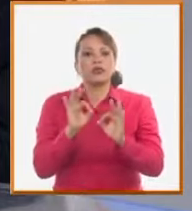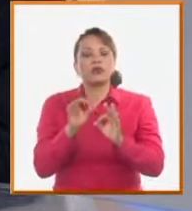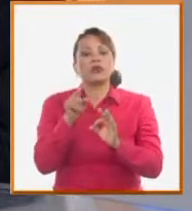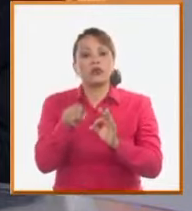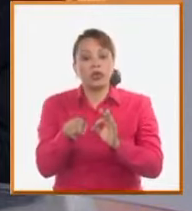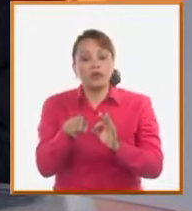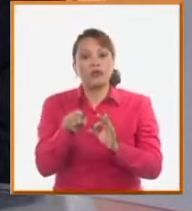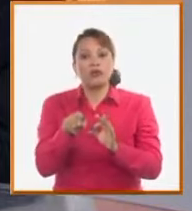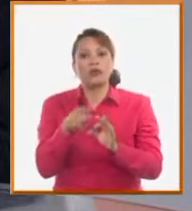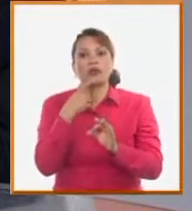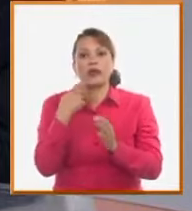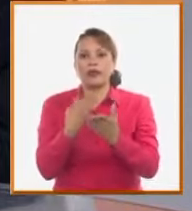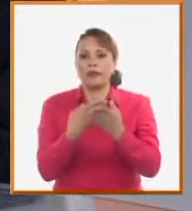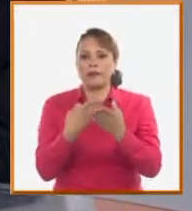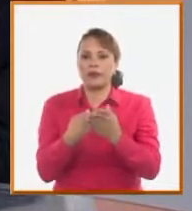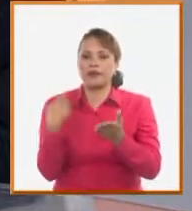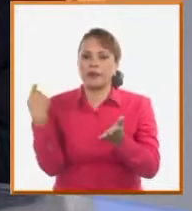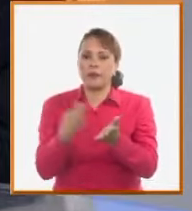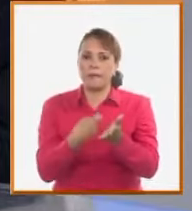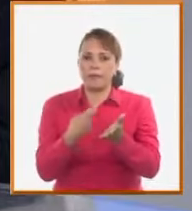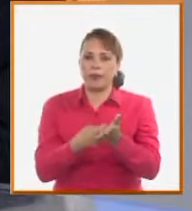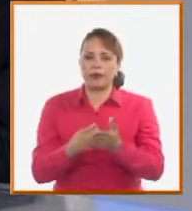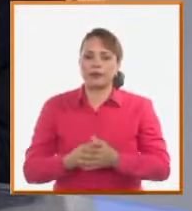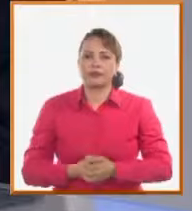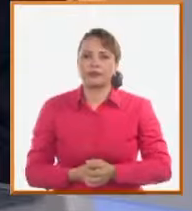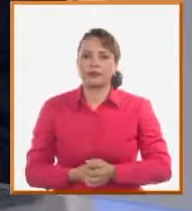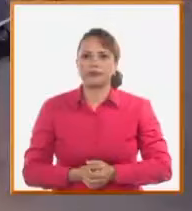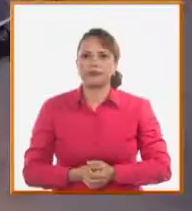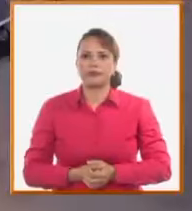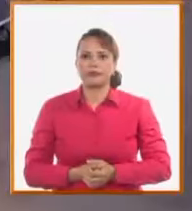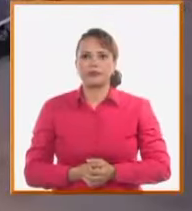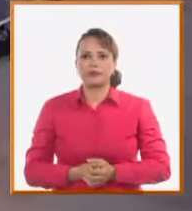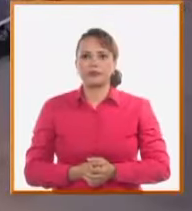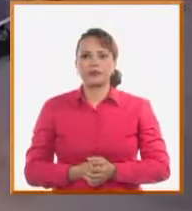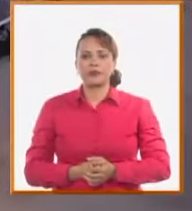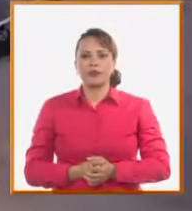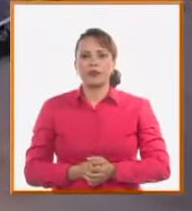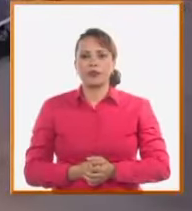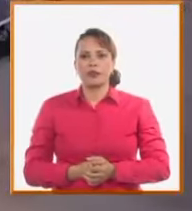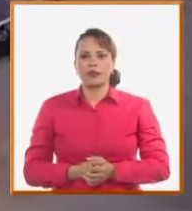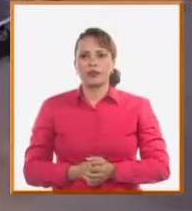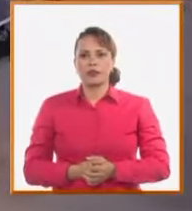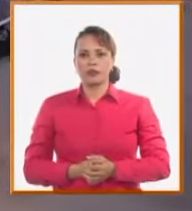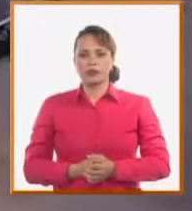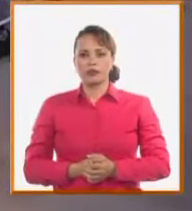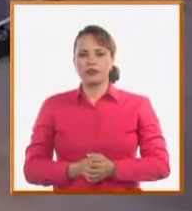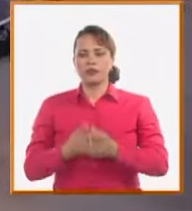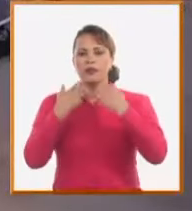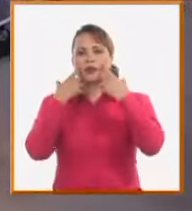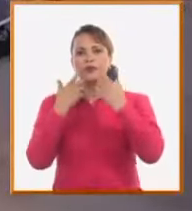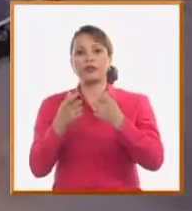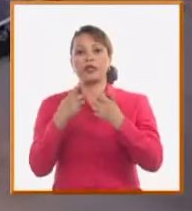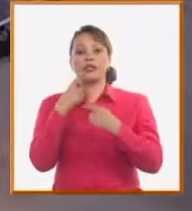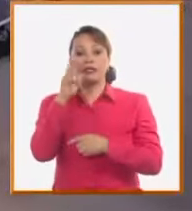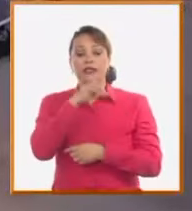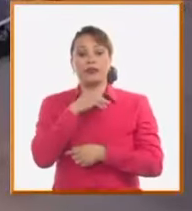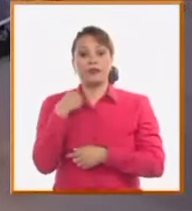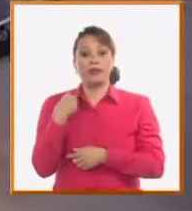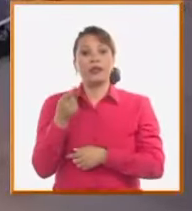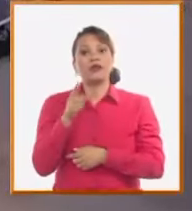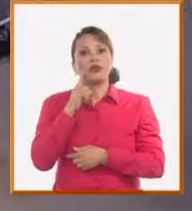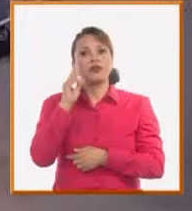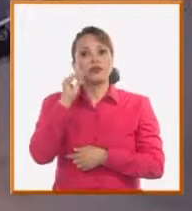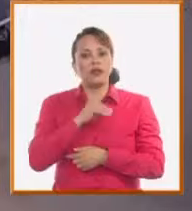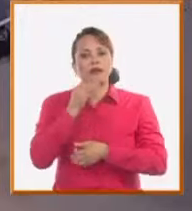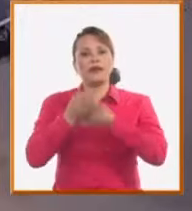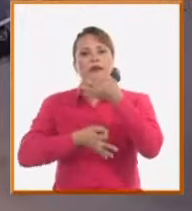que la empresa de seguro paga como suma de seguro. Lo importante en ese caso, como usted decía, es primero que el profesional que brinde el servicio sea capaz de